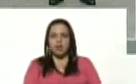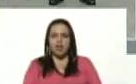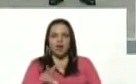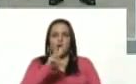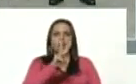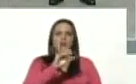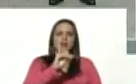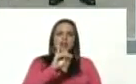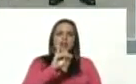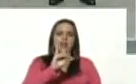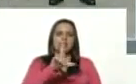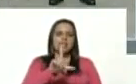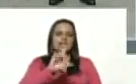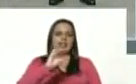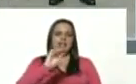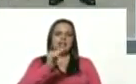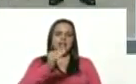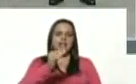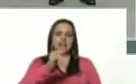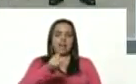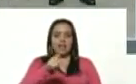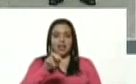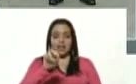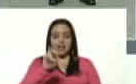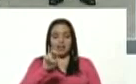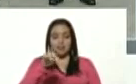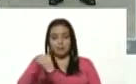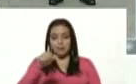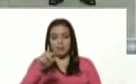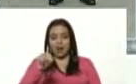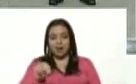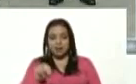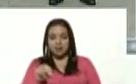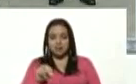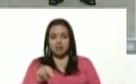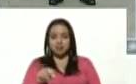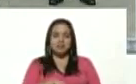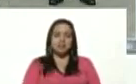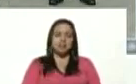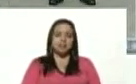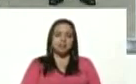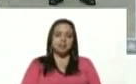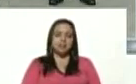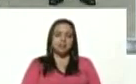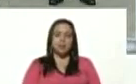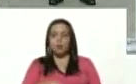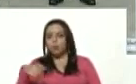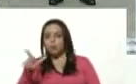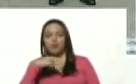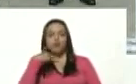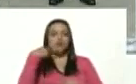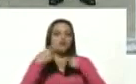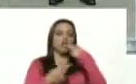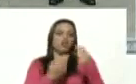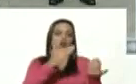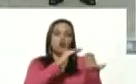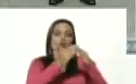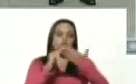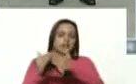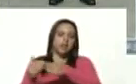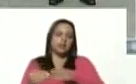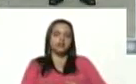del INSE. Están los voceros y voceras de la comunidad, sector